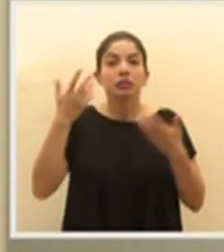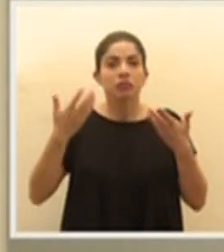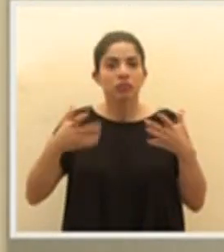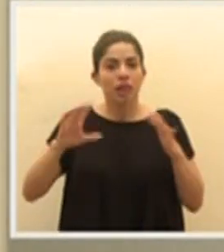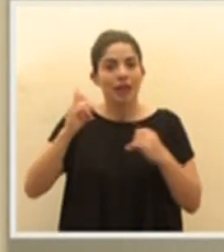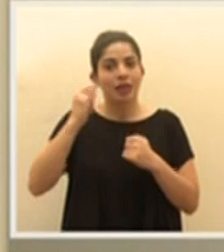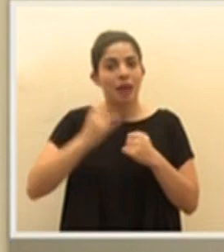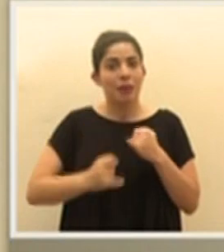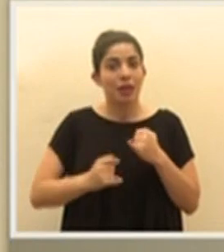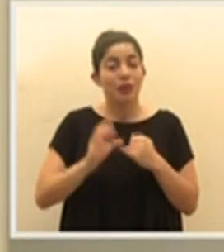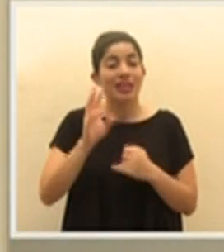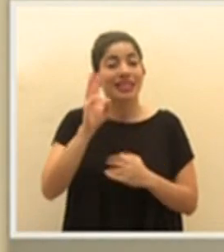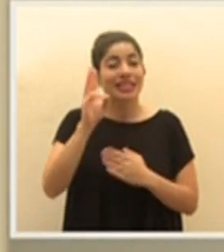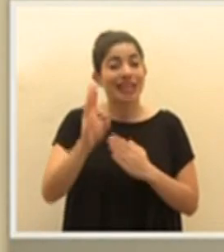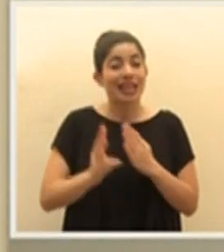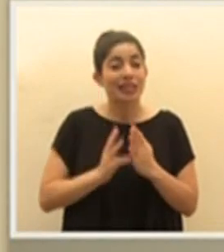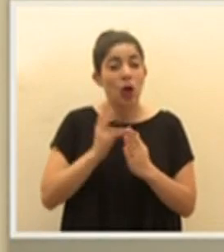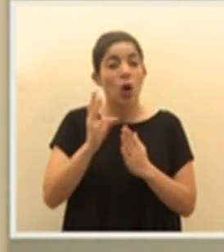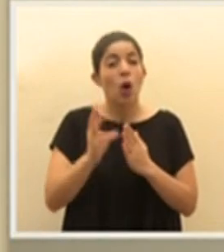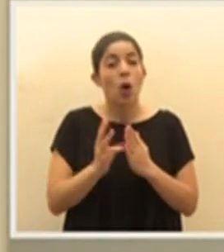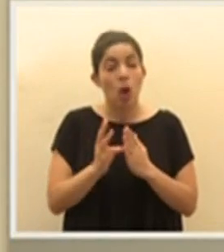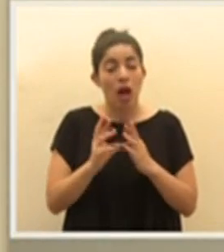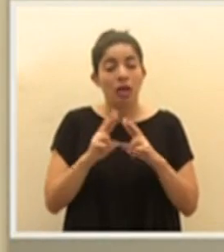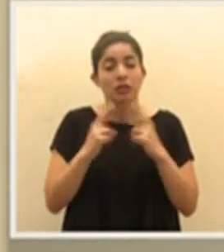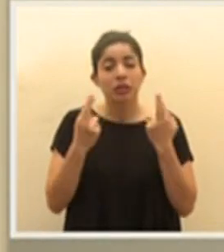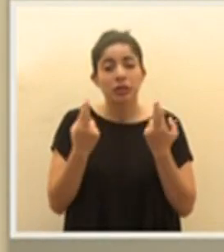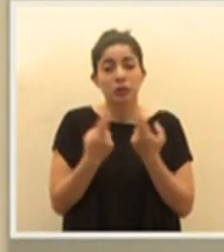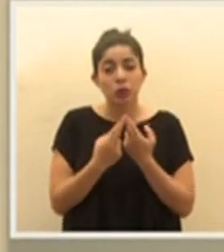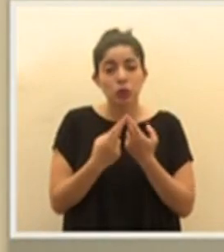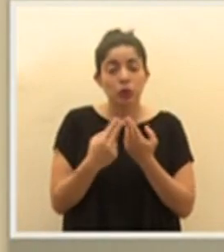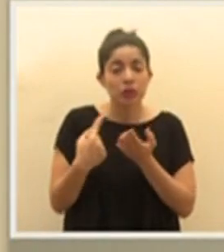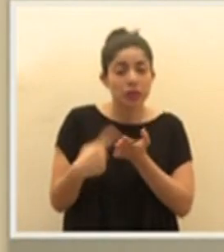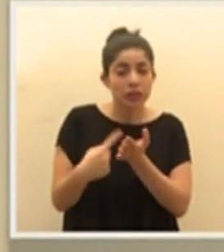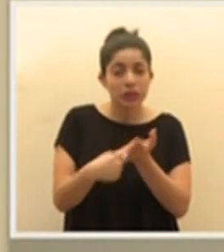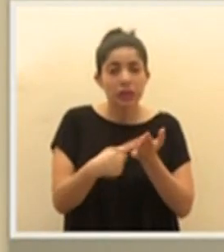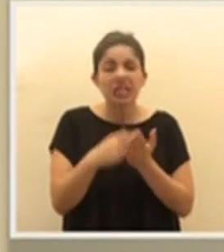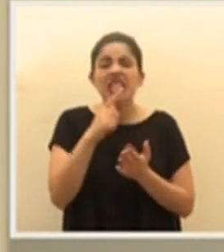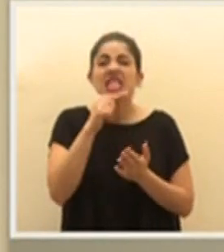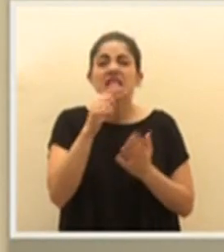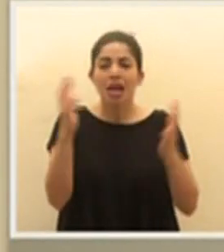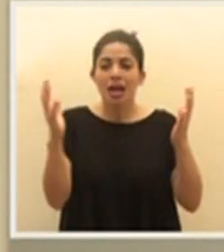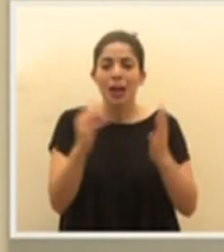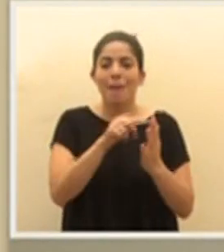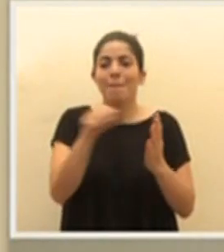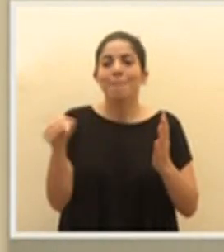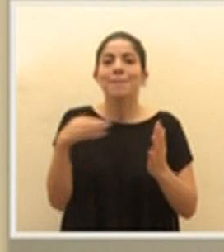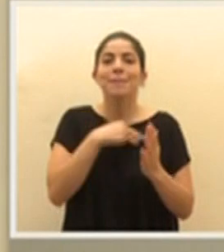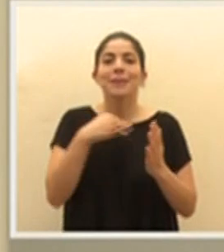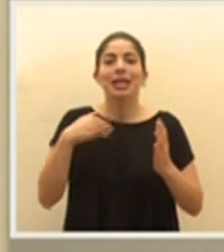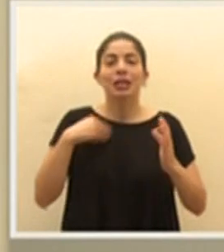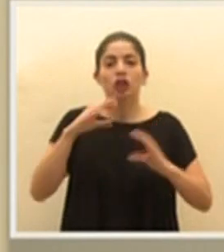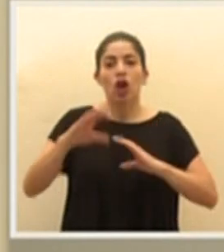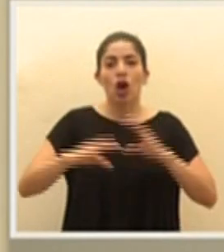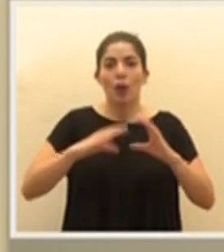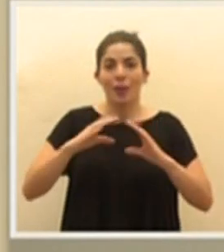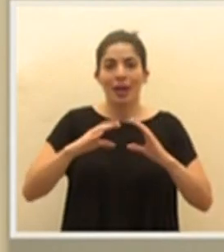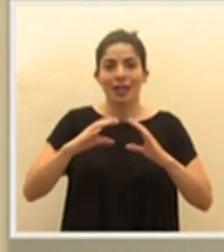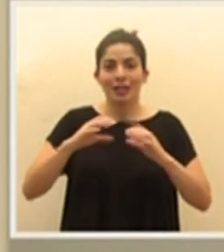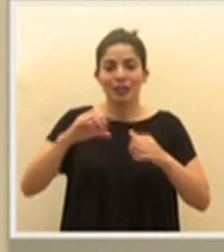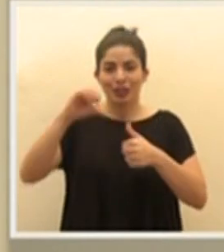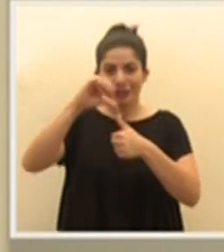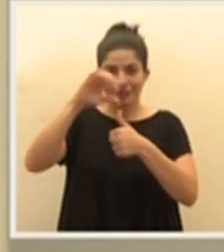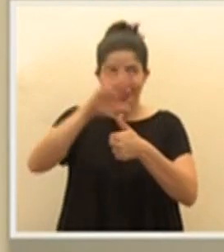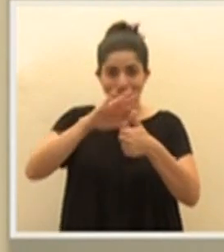tras 6 horas una sesión entre los ministros de comercio de nuestra región y